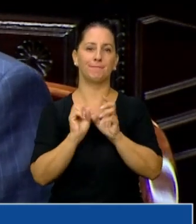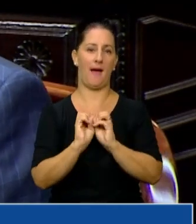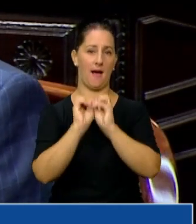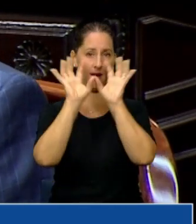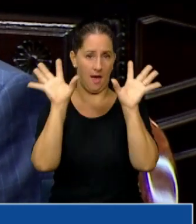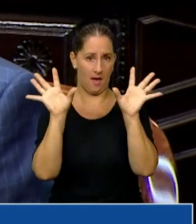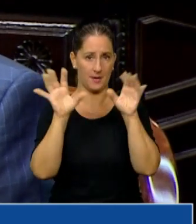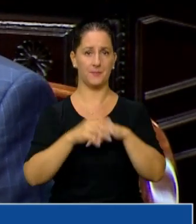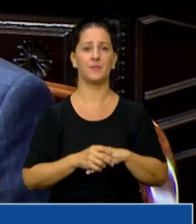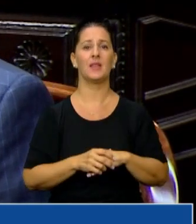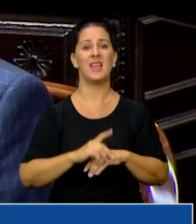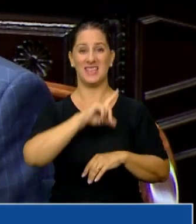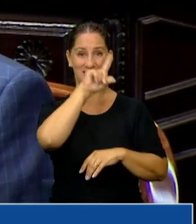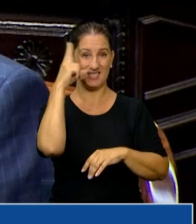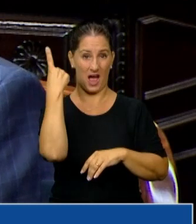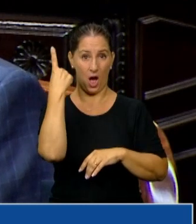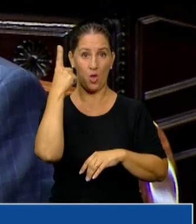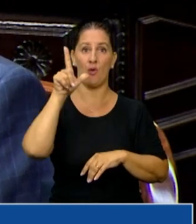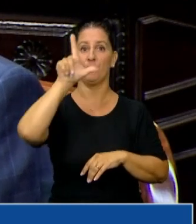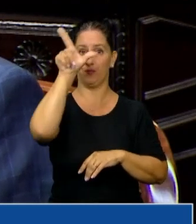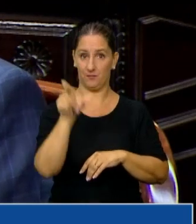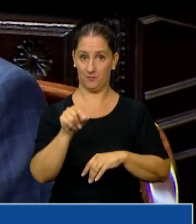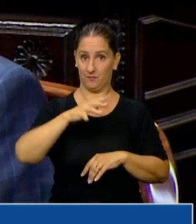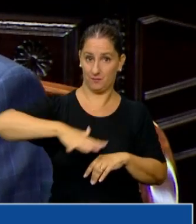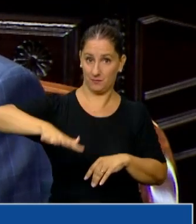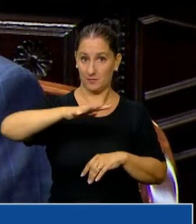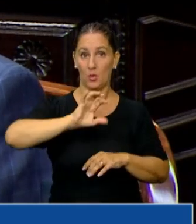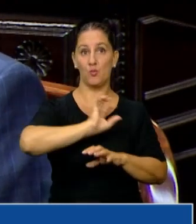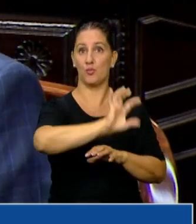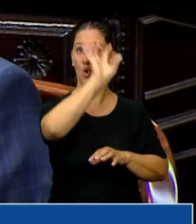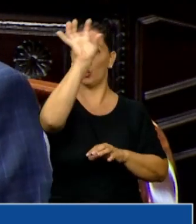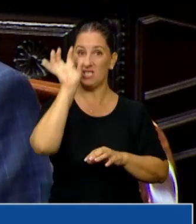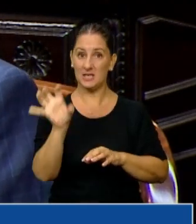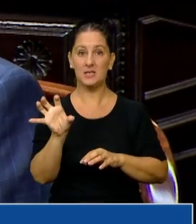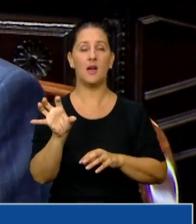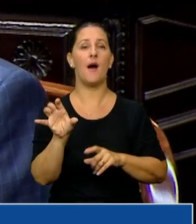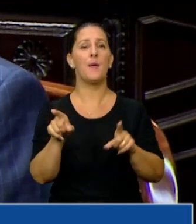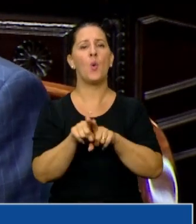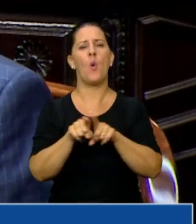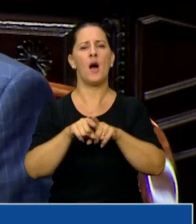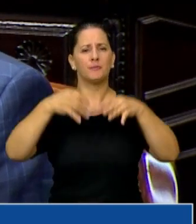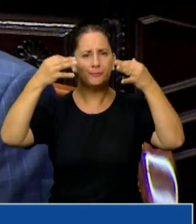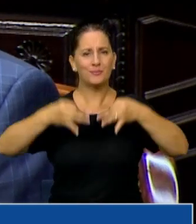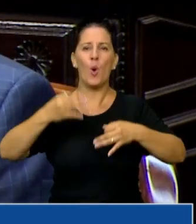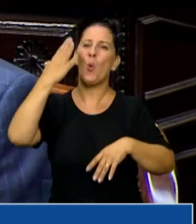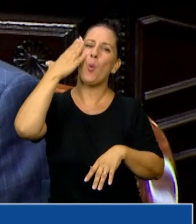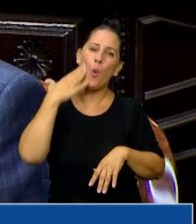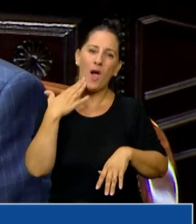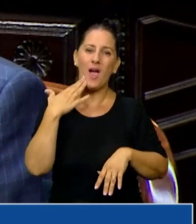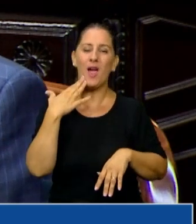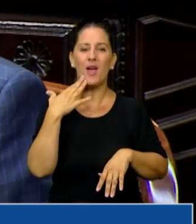la presencia del Estado federal en el territorio de las provincias no es un acto de